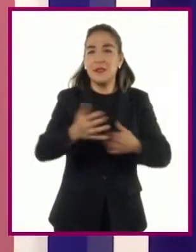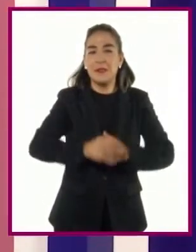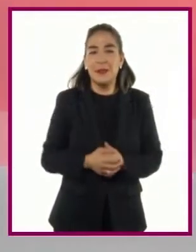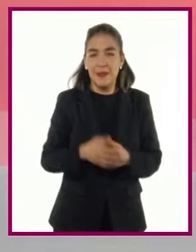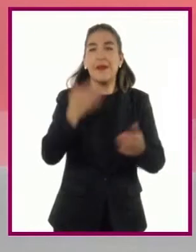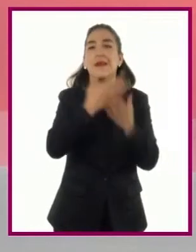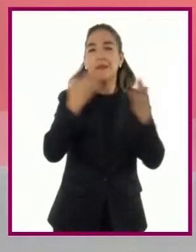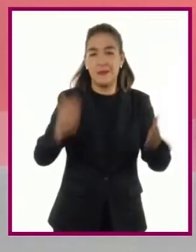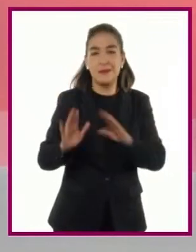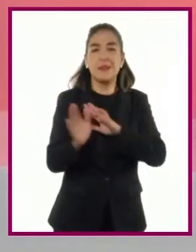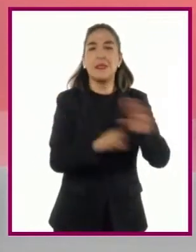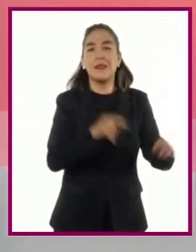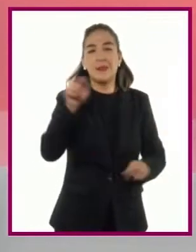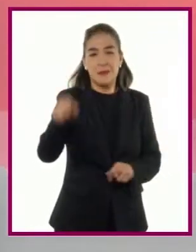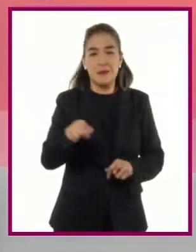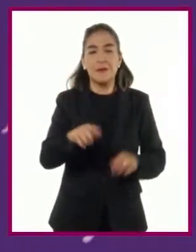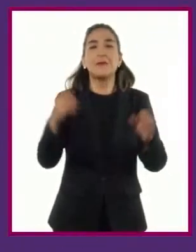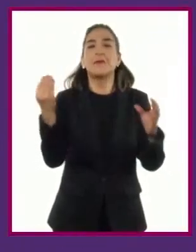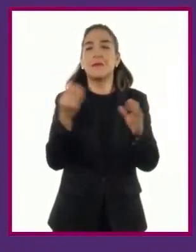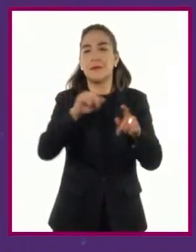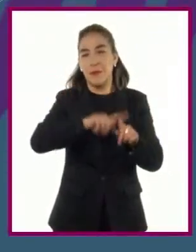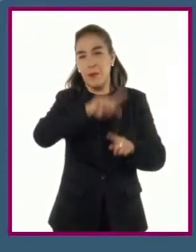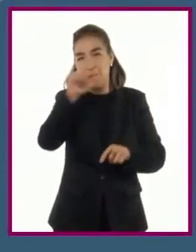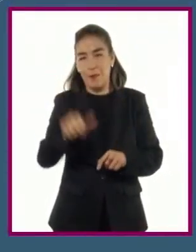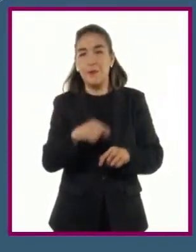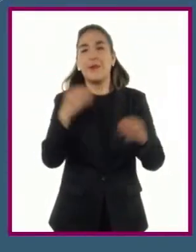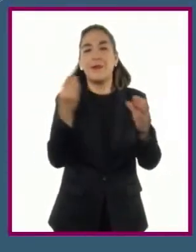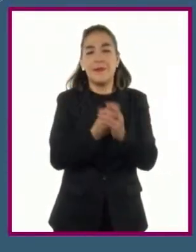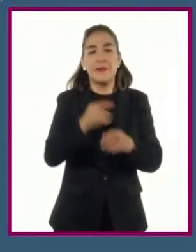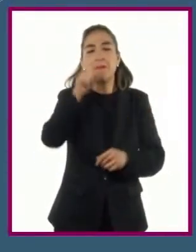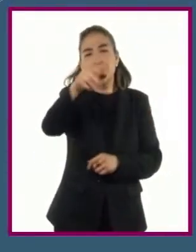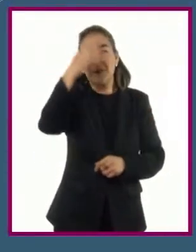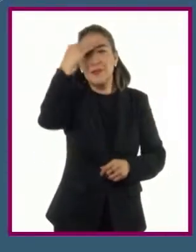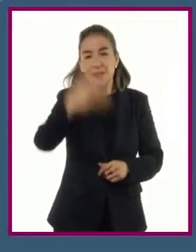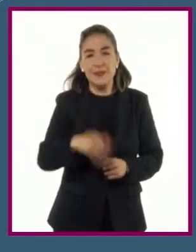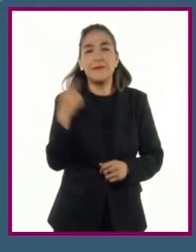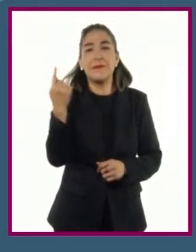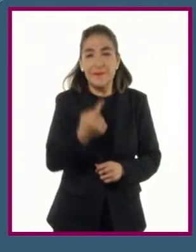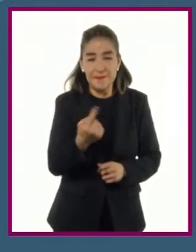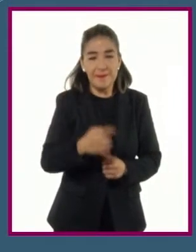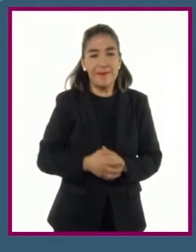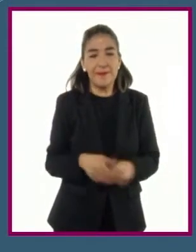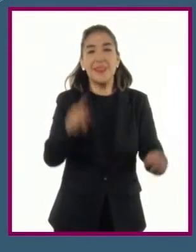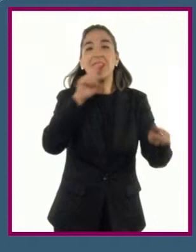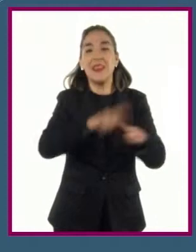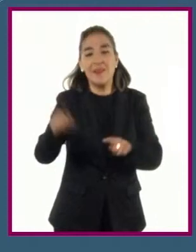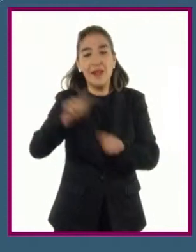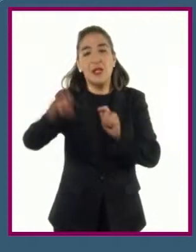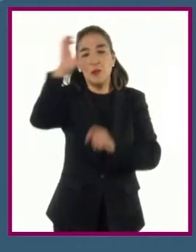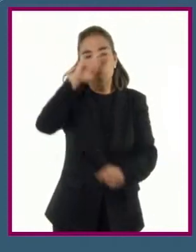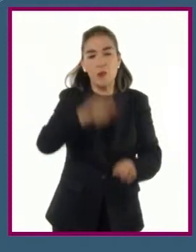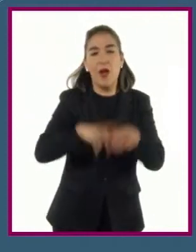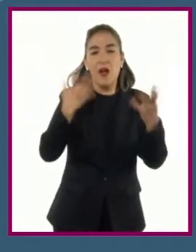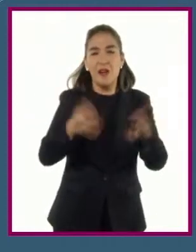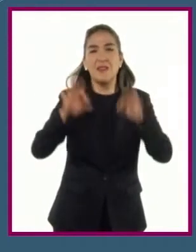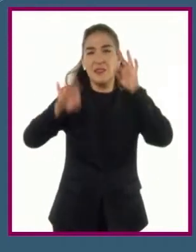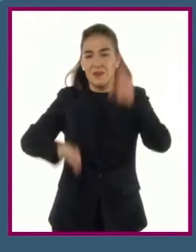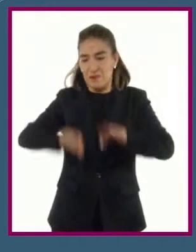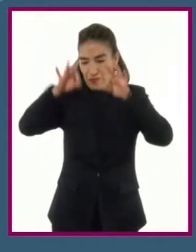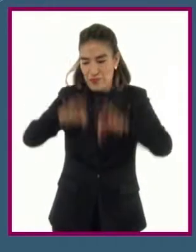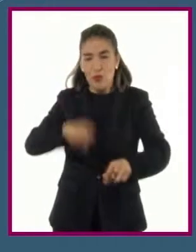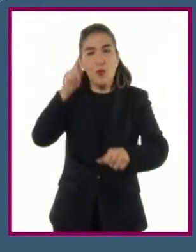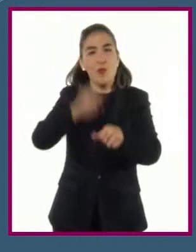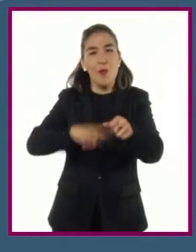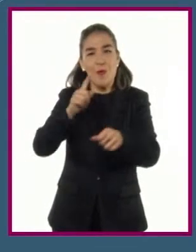Ahora pasemos a nuestra siguiente sección. ¿Sabían que diversas culturas han elaborado pigmentos y colorantes, los